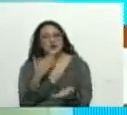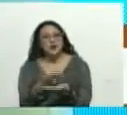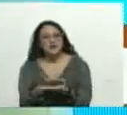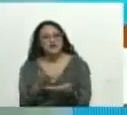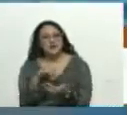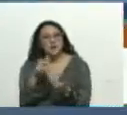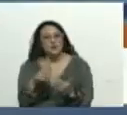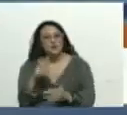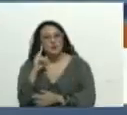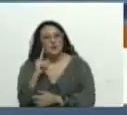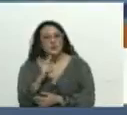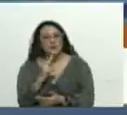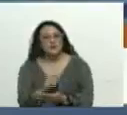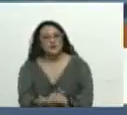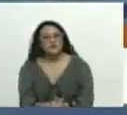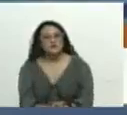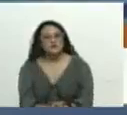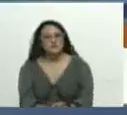revolución bolivariana